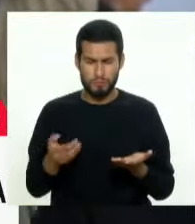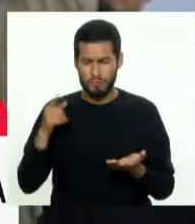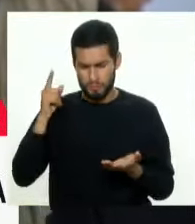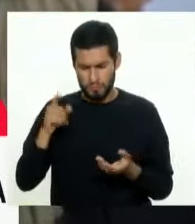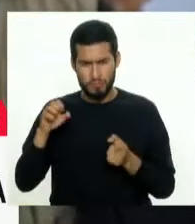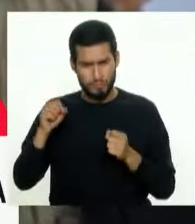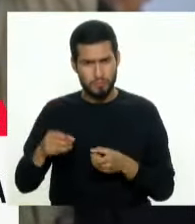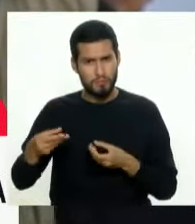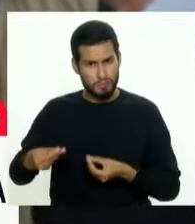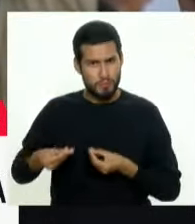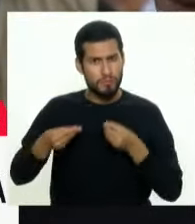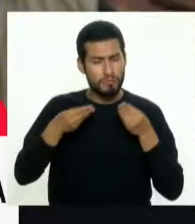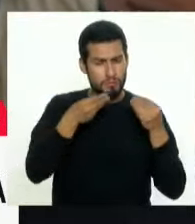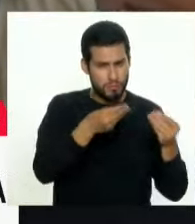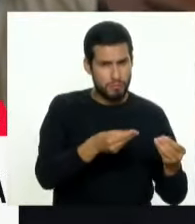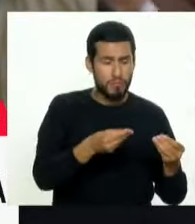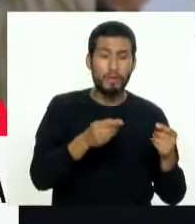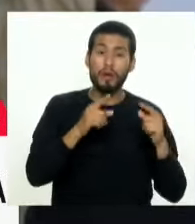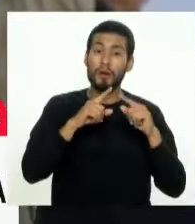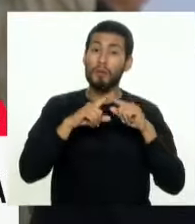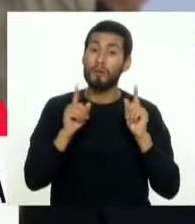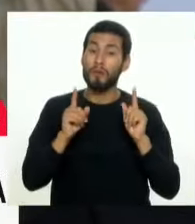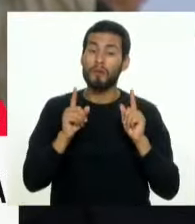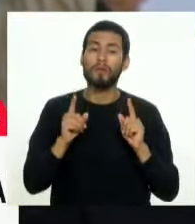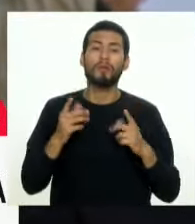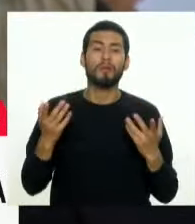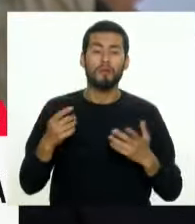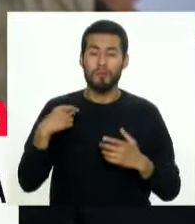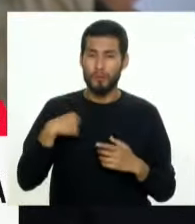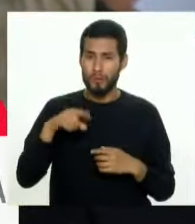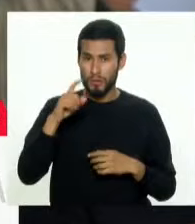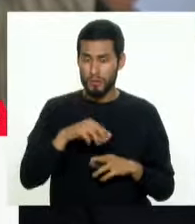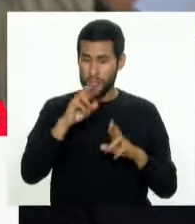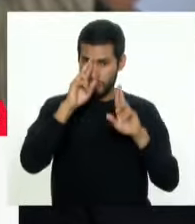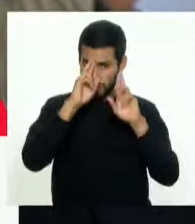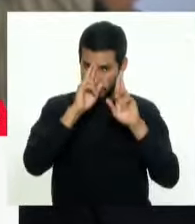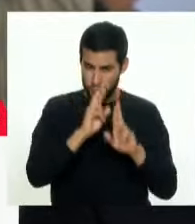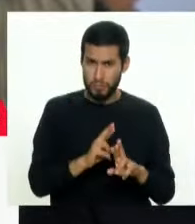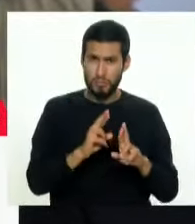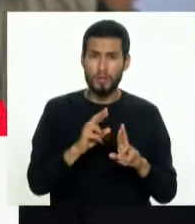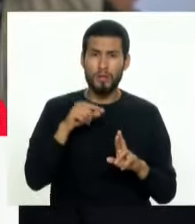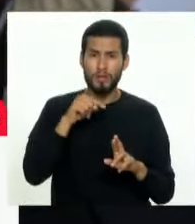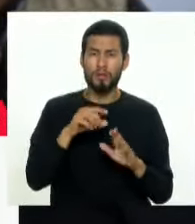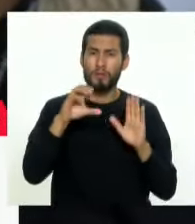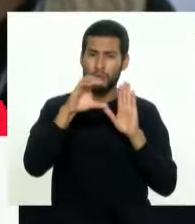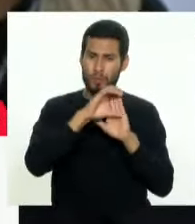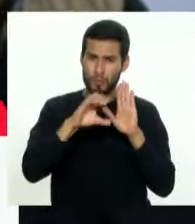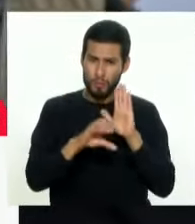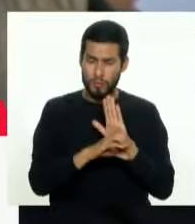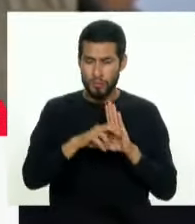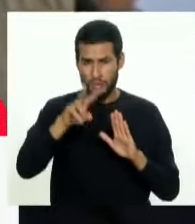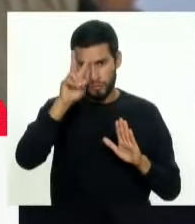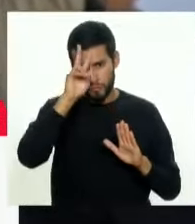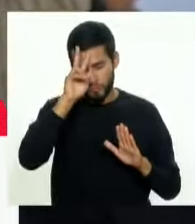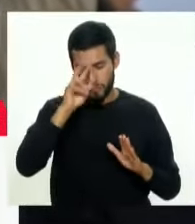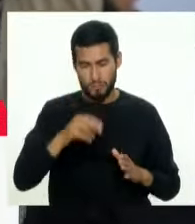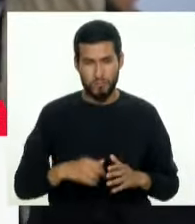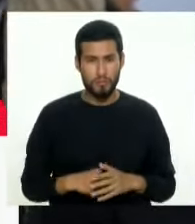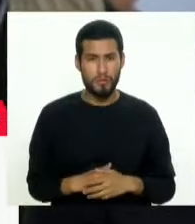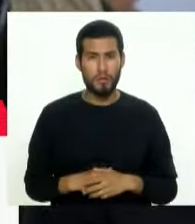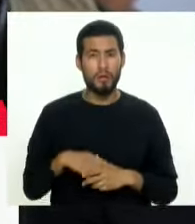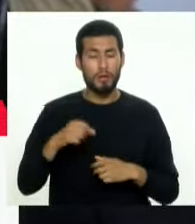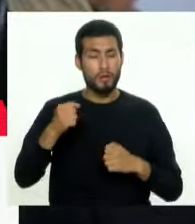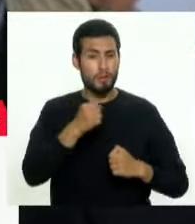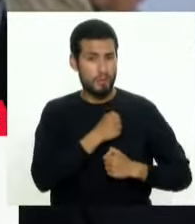así. Pero tenemos que nosotros respetar lo que dice la Constitución del Perú. Las